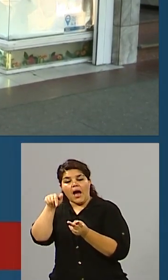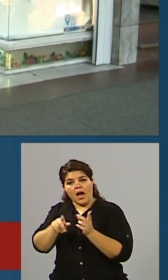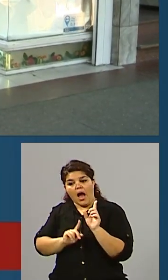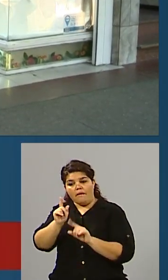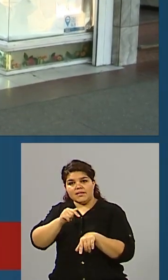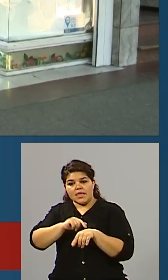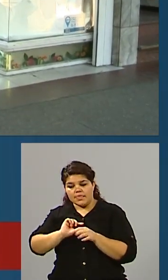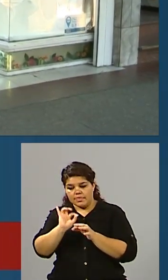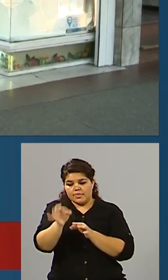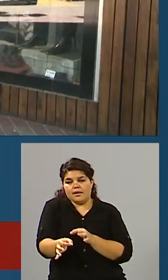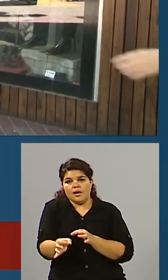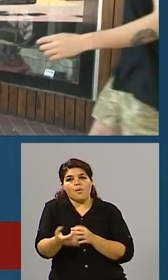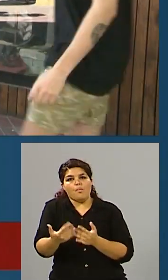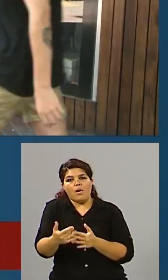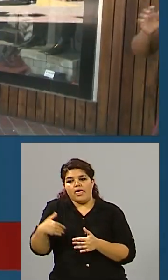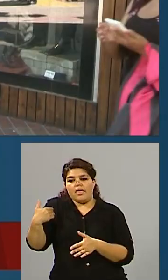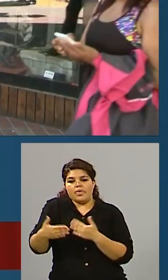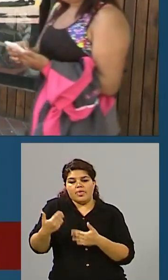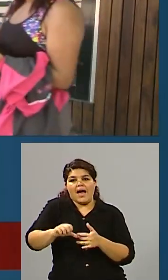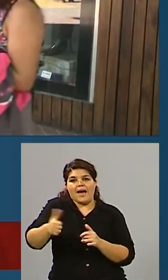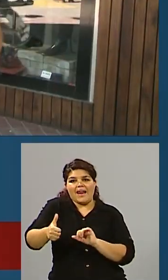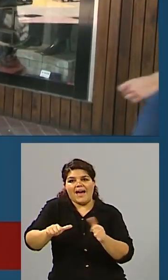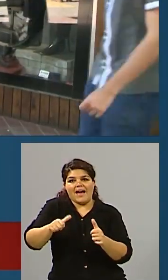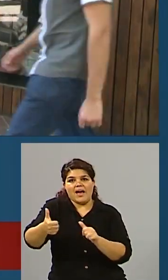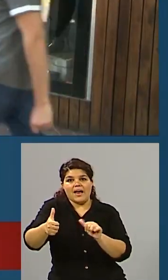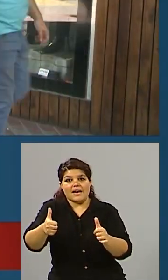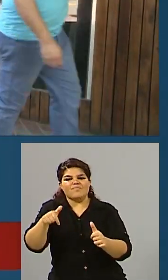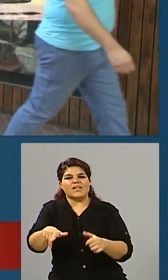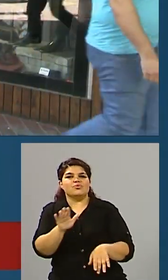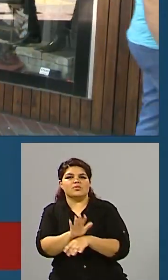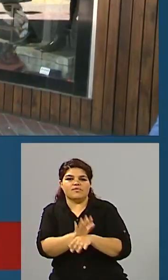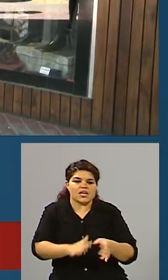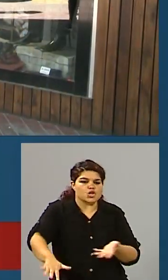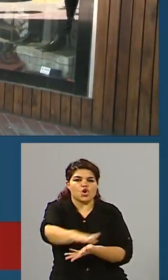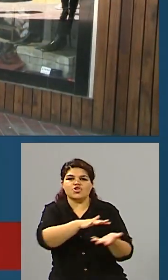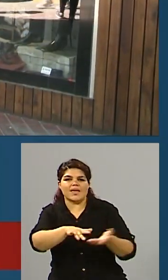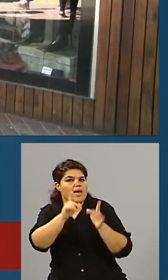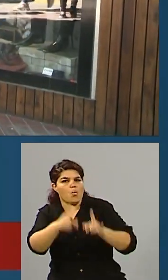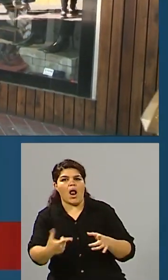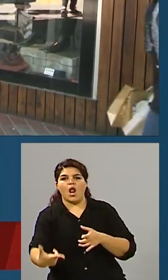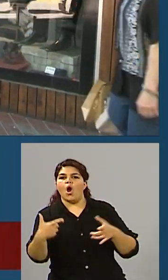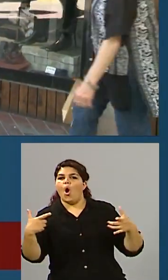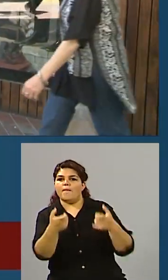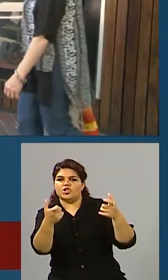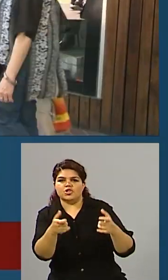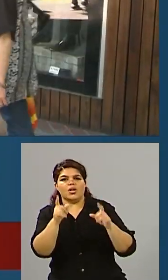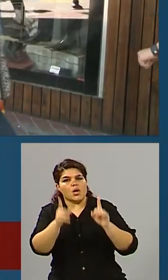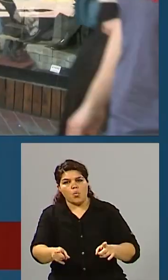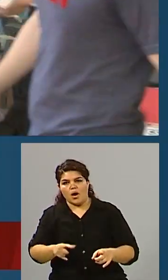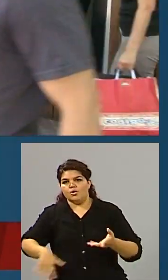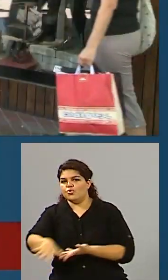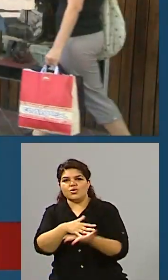mediano plazo tuvieron en sus inicios costos sociales y oposiciones sociales realmente muy potentes. Entonces,